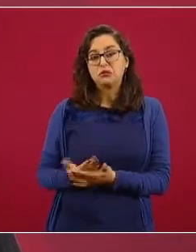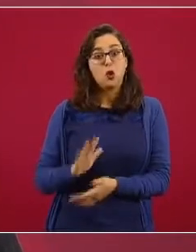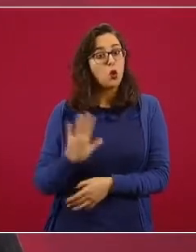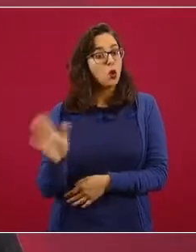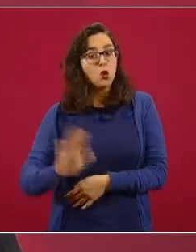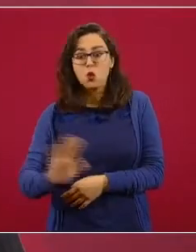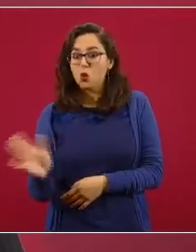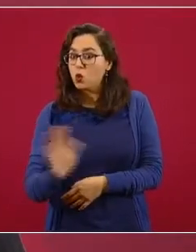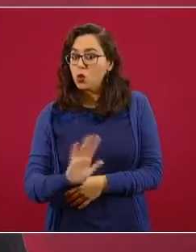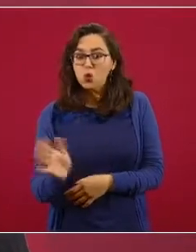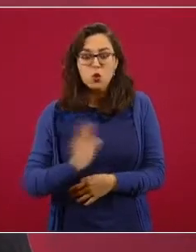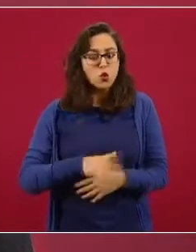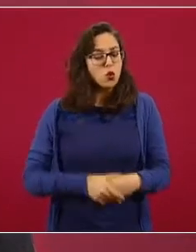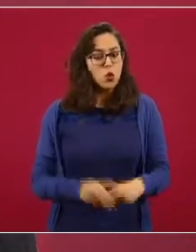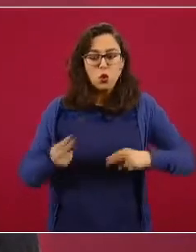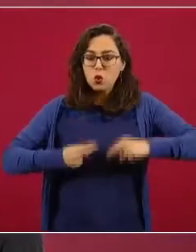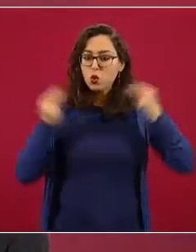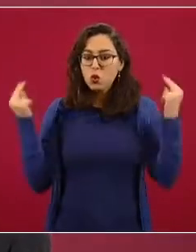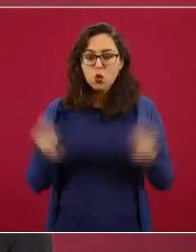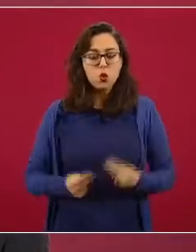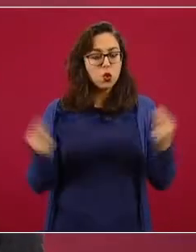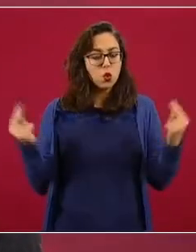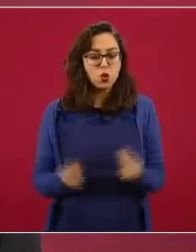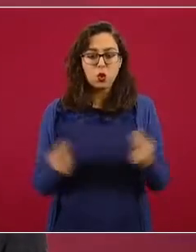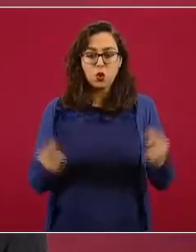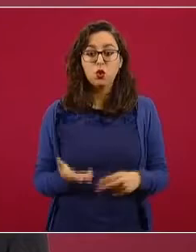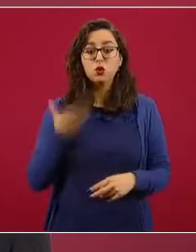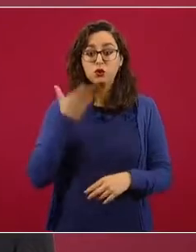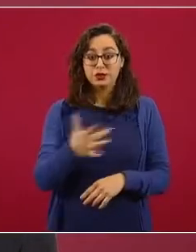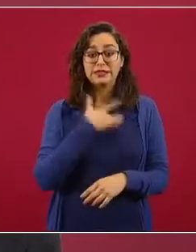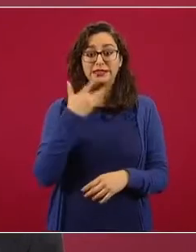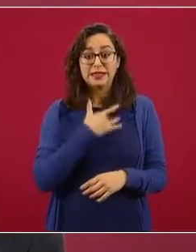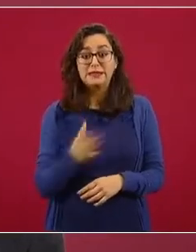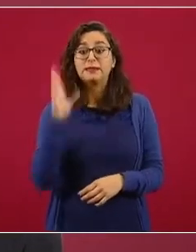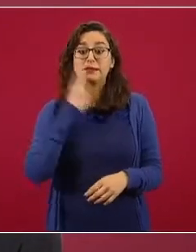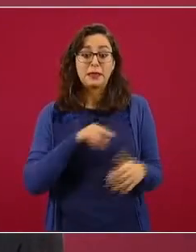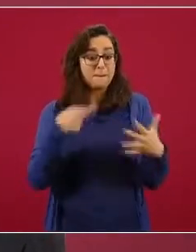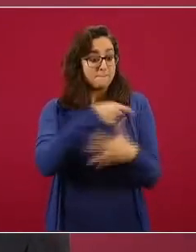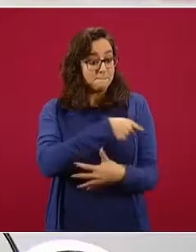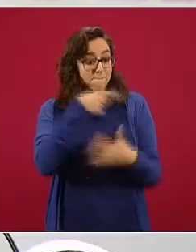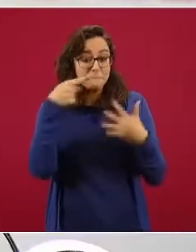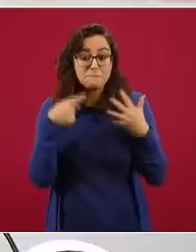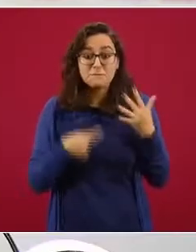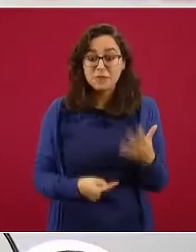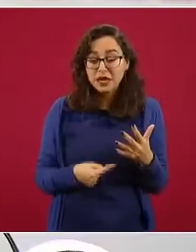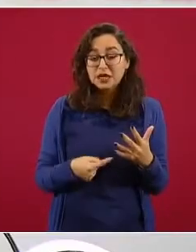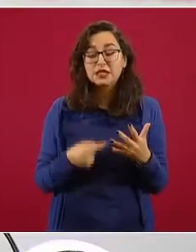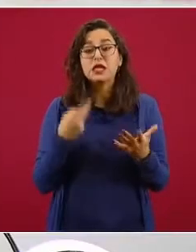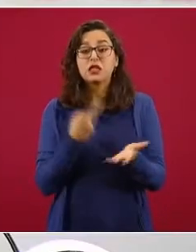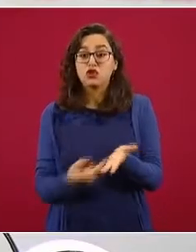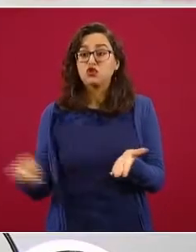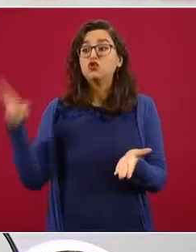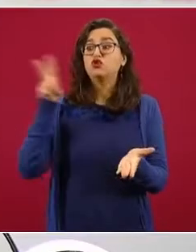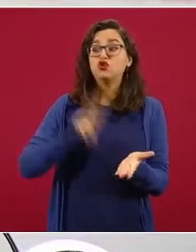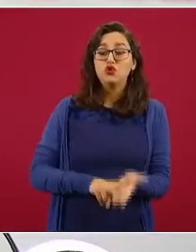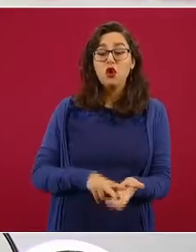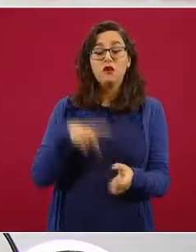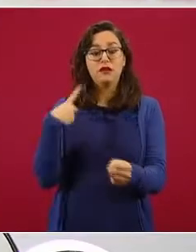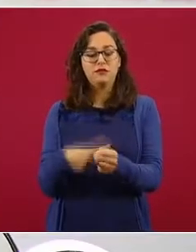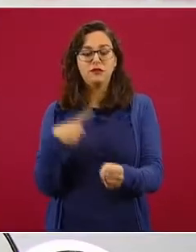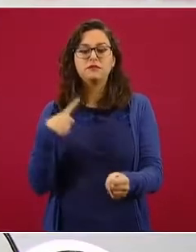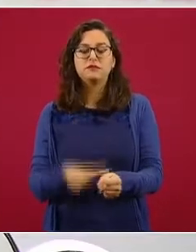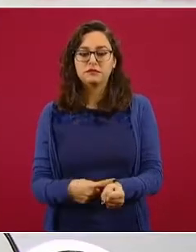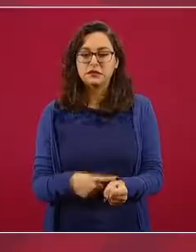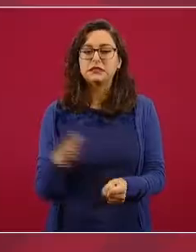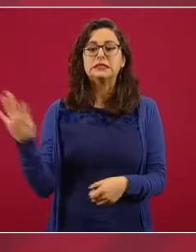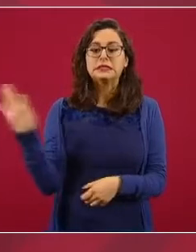favor. Si usted tiene alguna de estas características, los síntomas de COVID y estas condiciones que le llamamos condiciones de riesgo, usted tiene